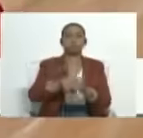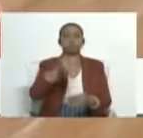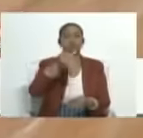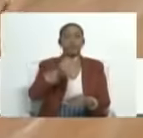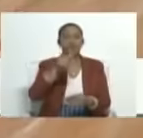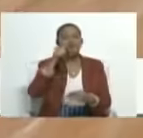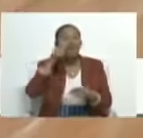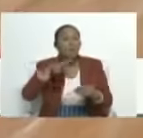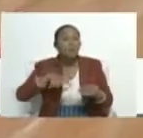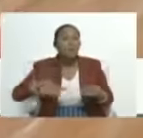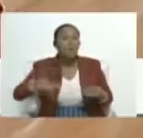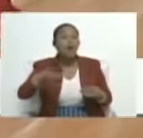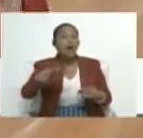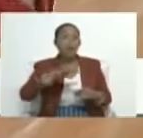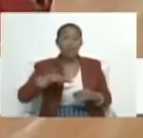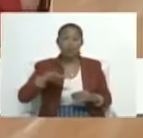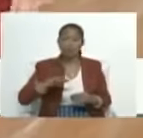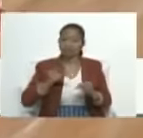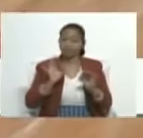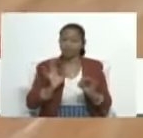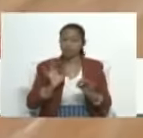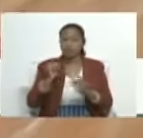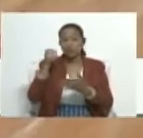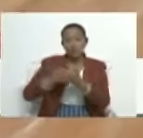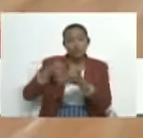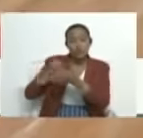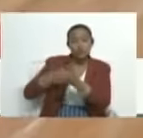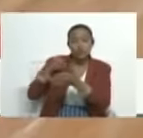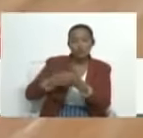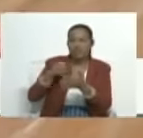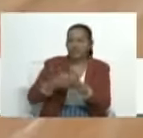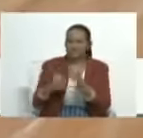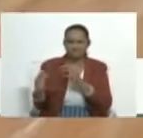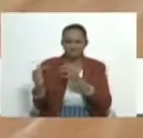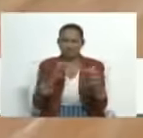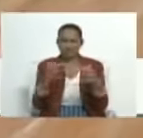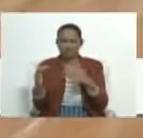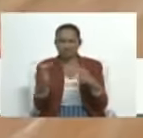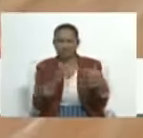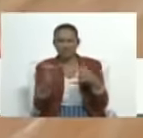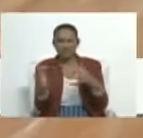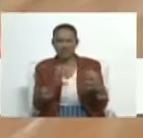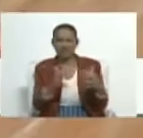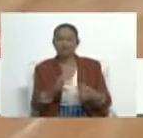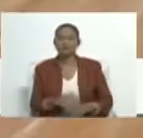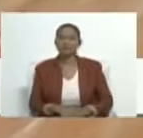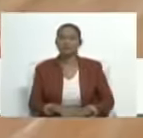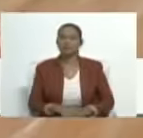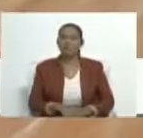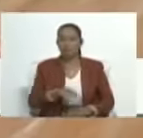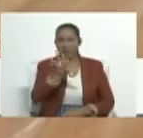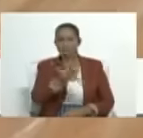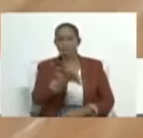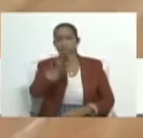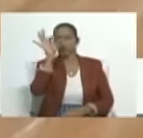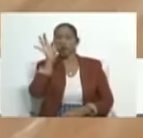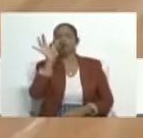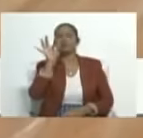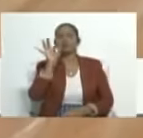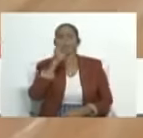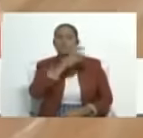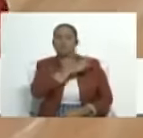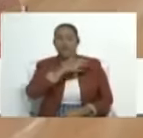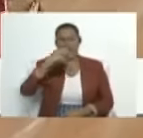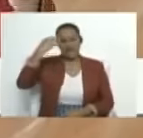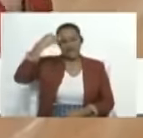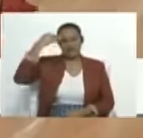del pueblo que en esa lucha donde sacó a ese capitán en Parán